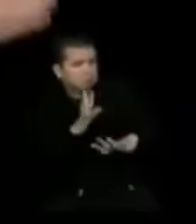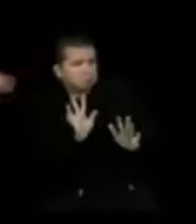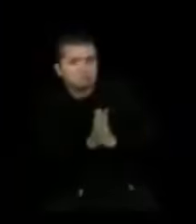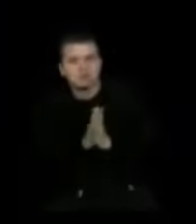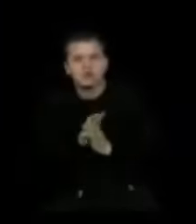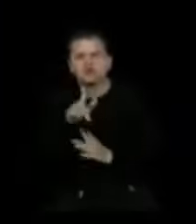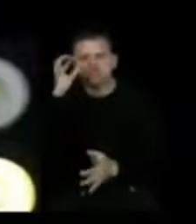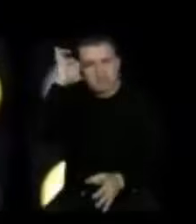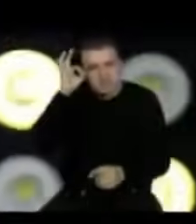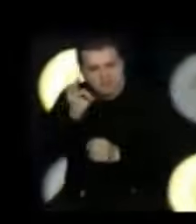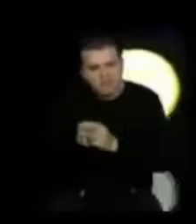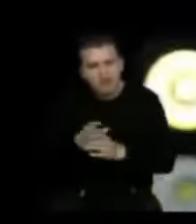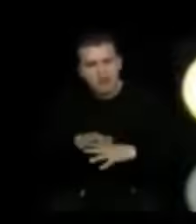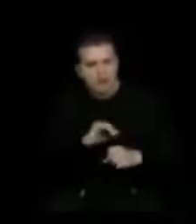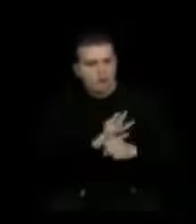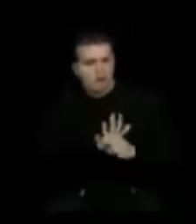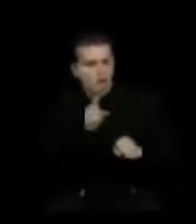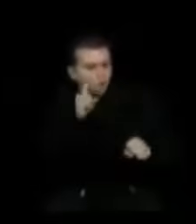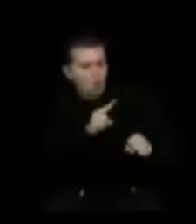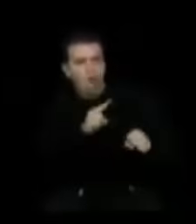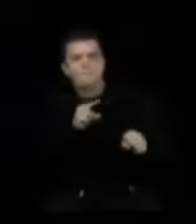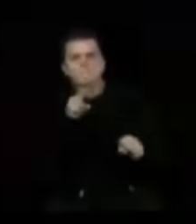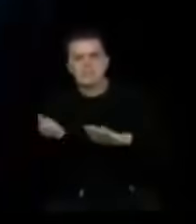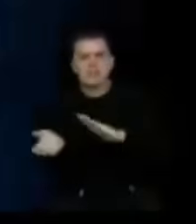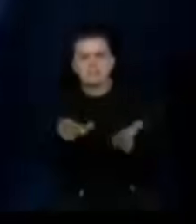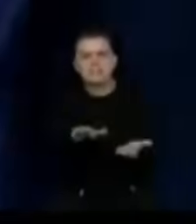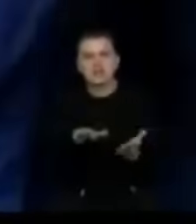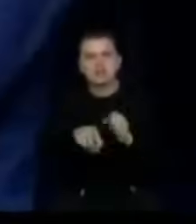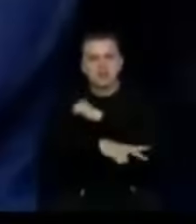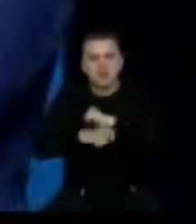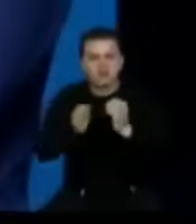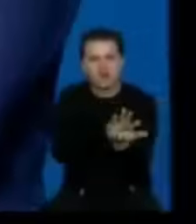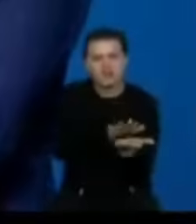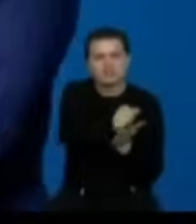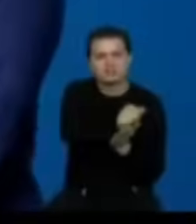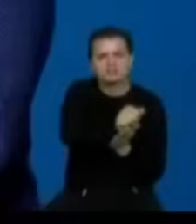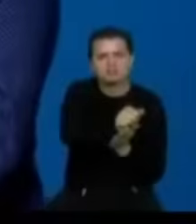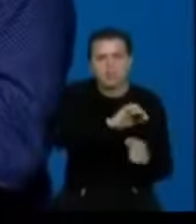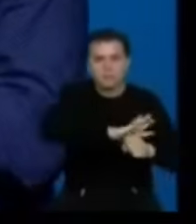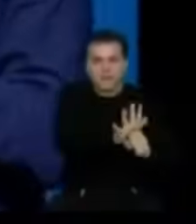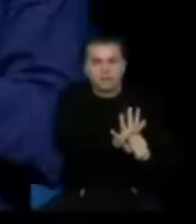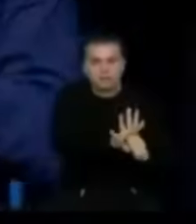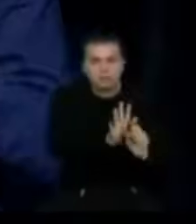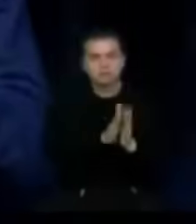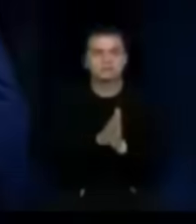Usted cree por la fe en un virus que nunca vio, que viene a matar, a robar y a destruir.